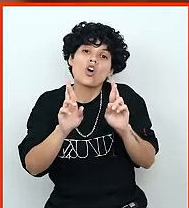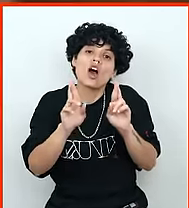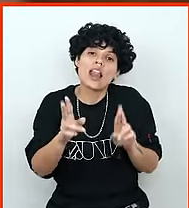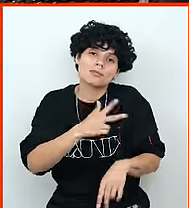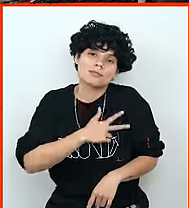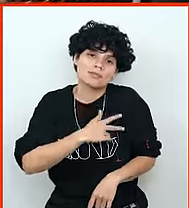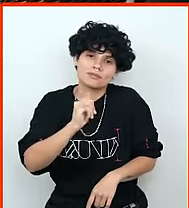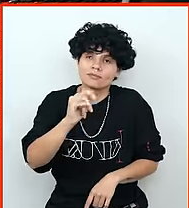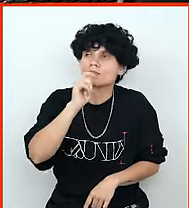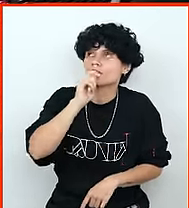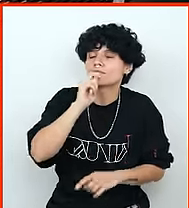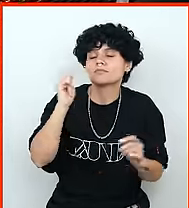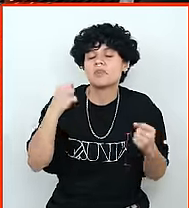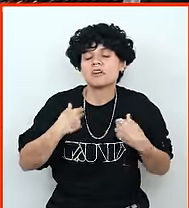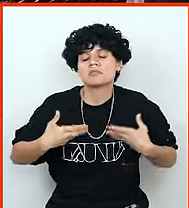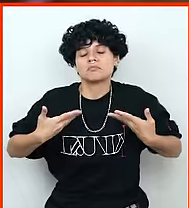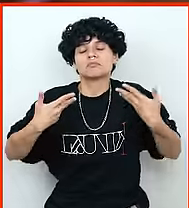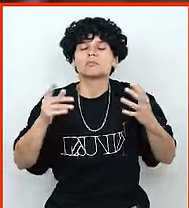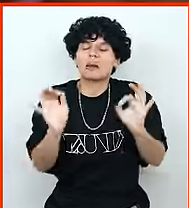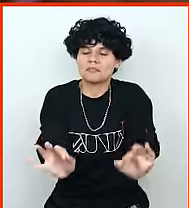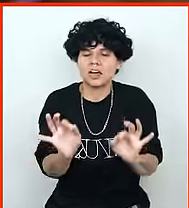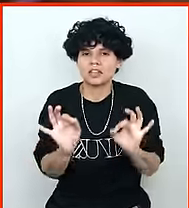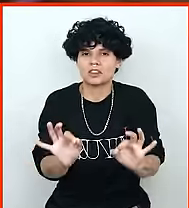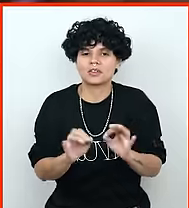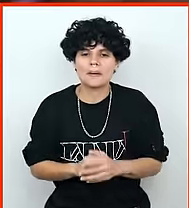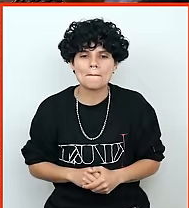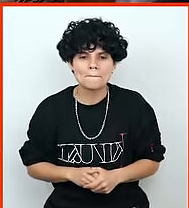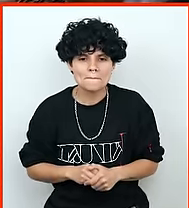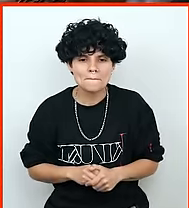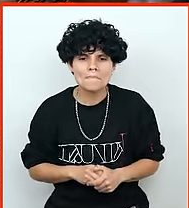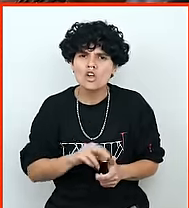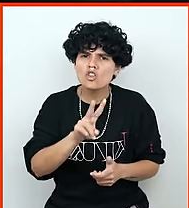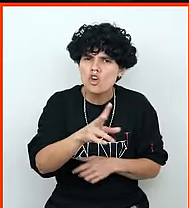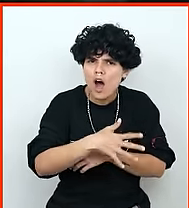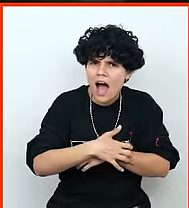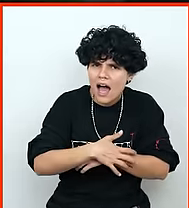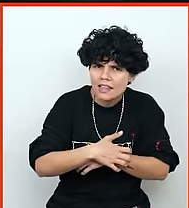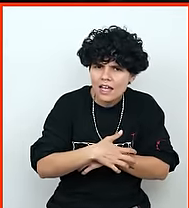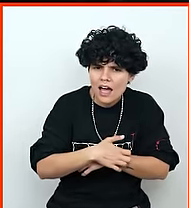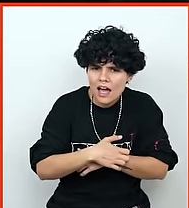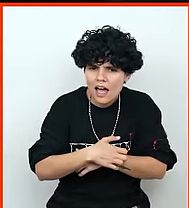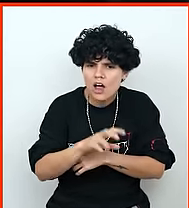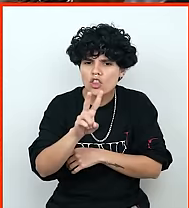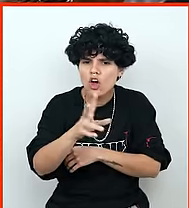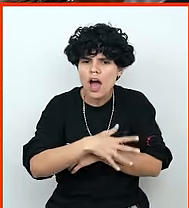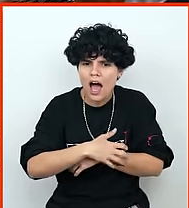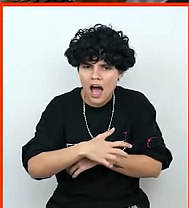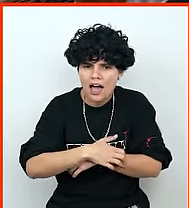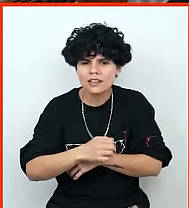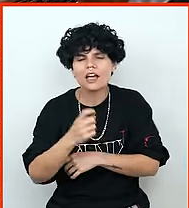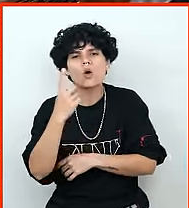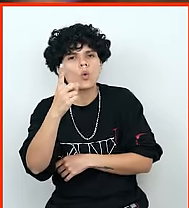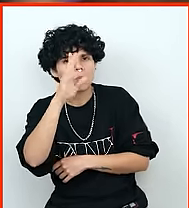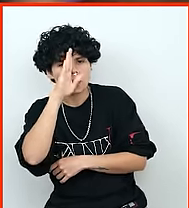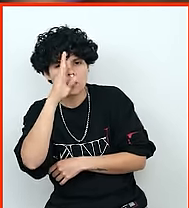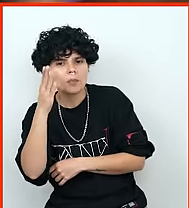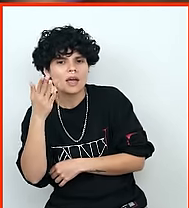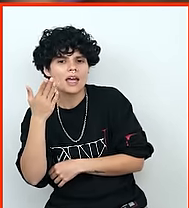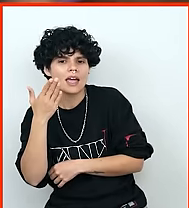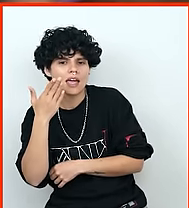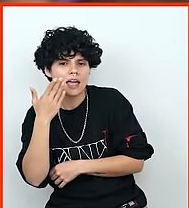un poquito de hierba. Para irle agregando. Claro, ahí sería más perfecto. ¿Son dos gatas y una perrita? ¿Cómo? Sí, son dos gatas y una